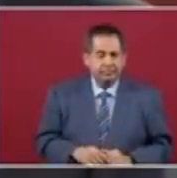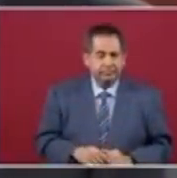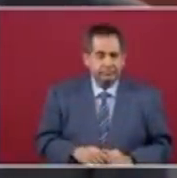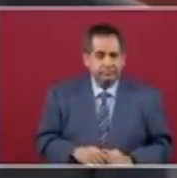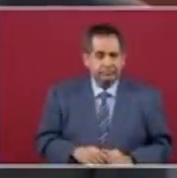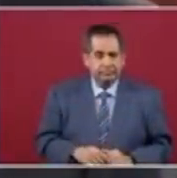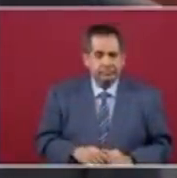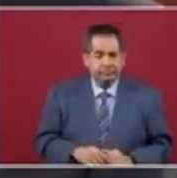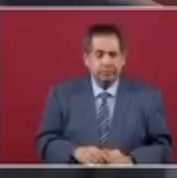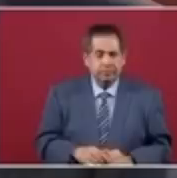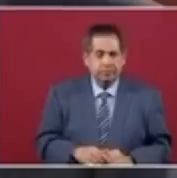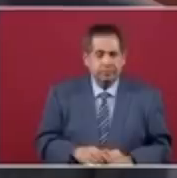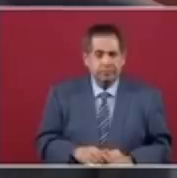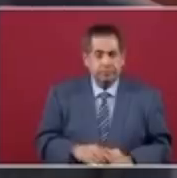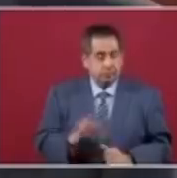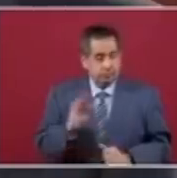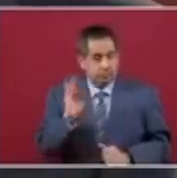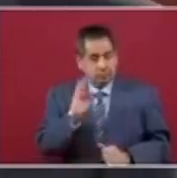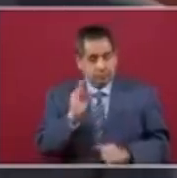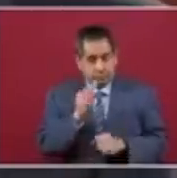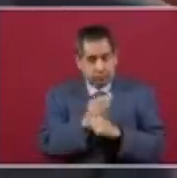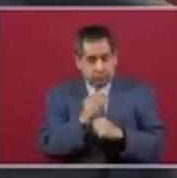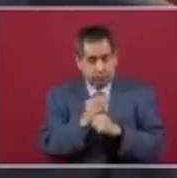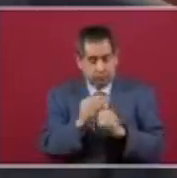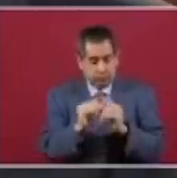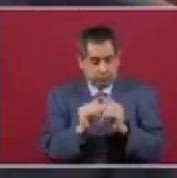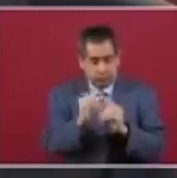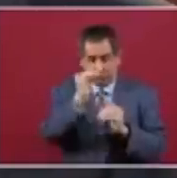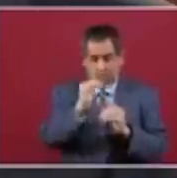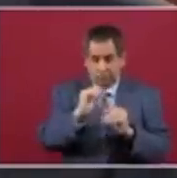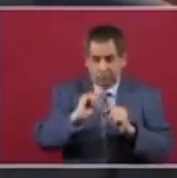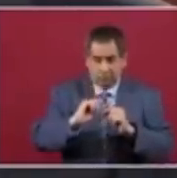Si se está dando este aumento,